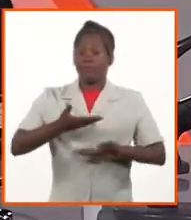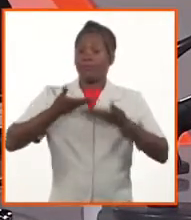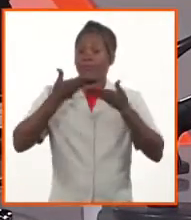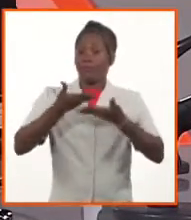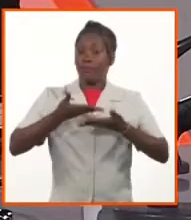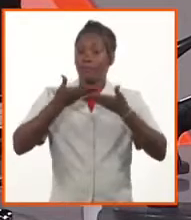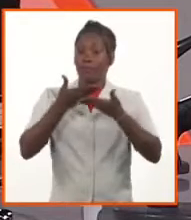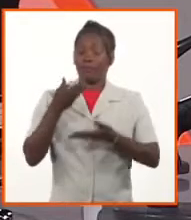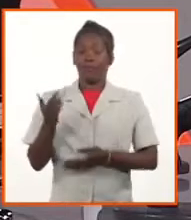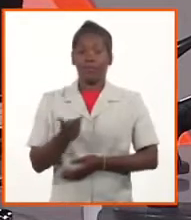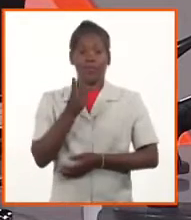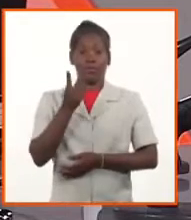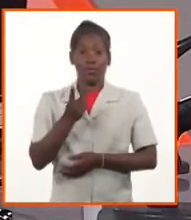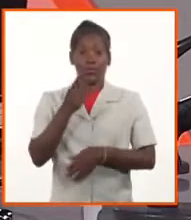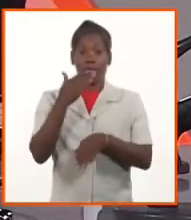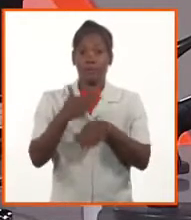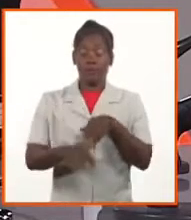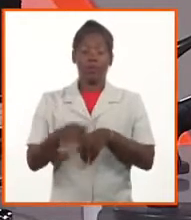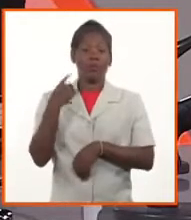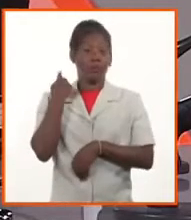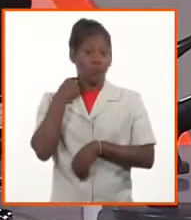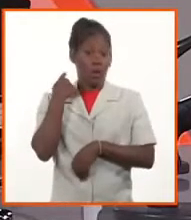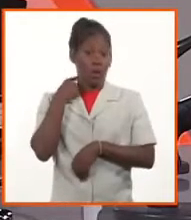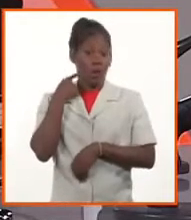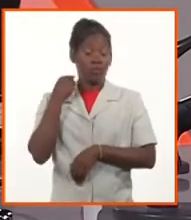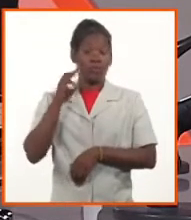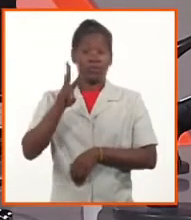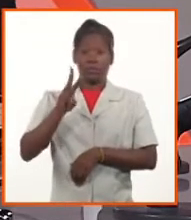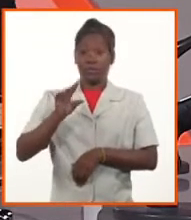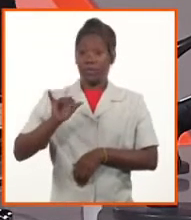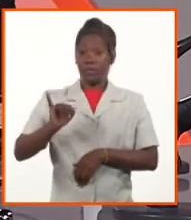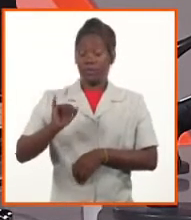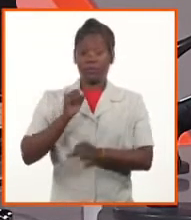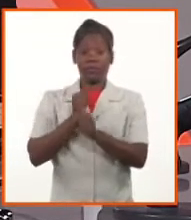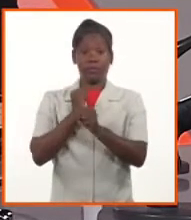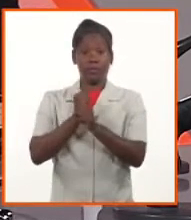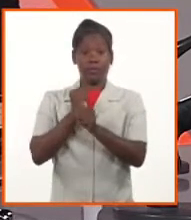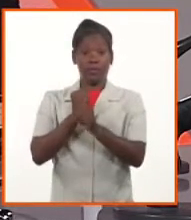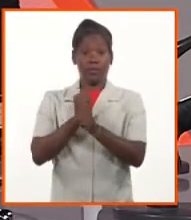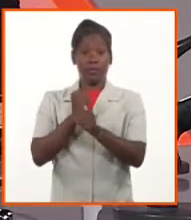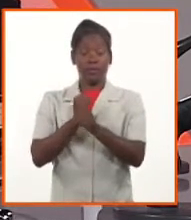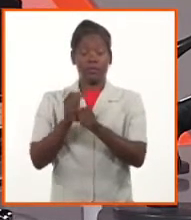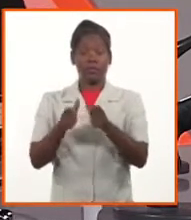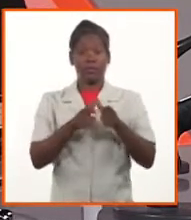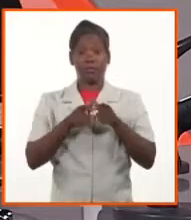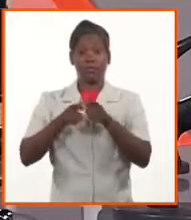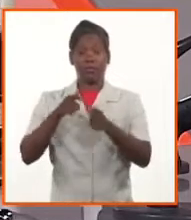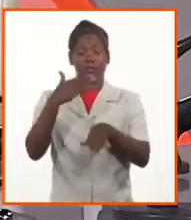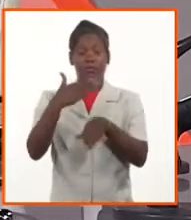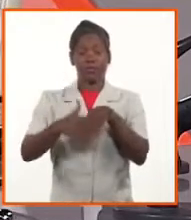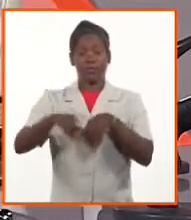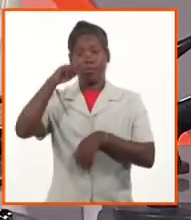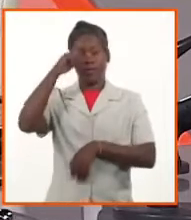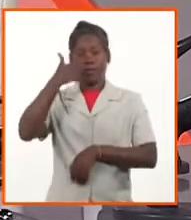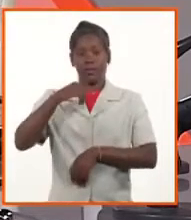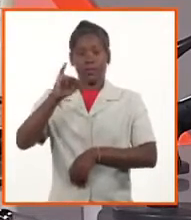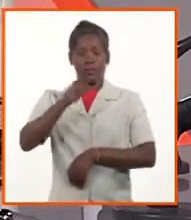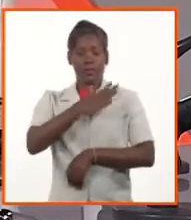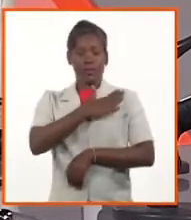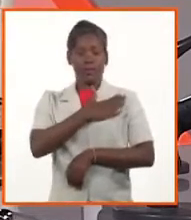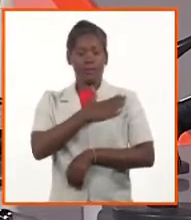de todos estos años, ya casi 36 ahorita, de la Asociación hermanos ahí. ¿Cómo se